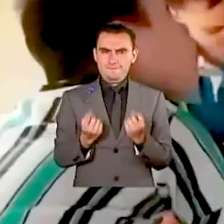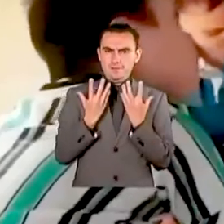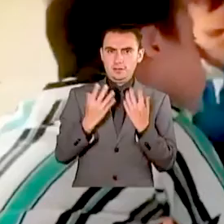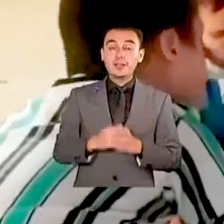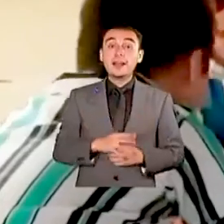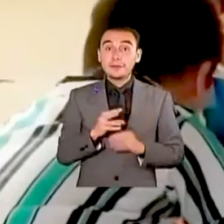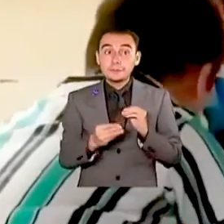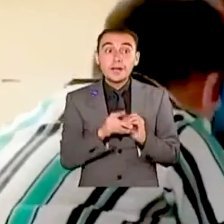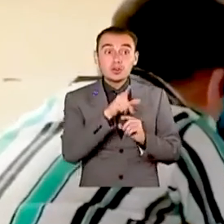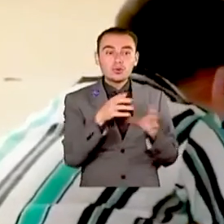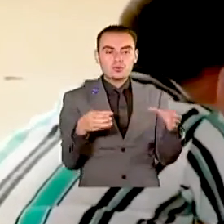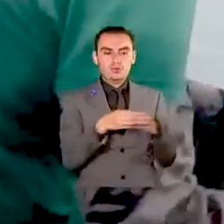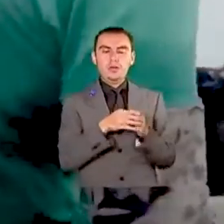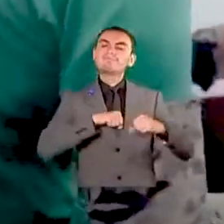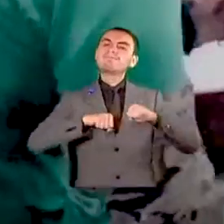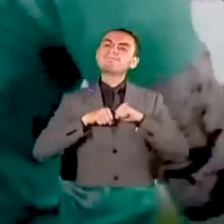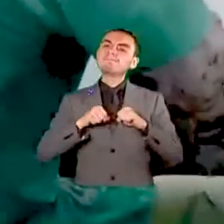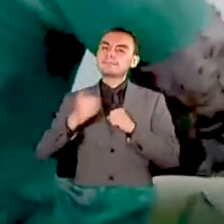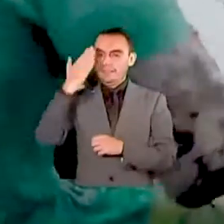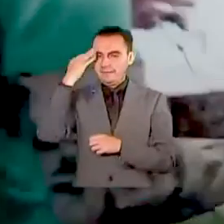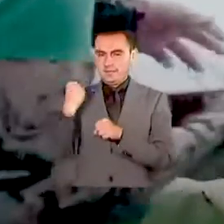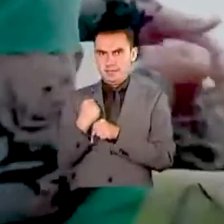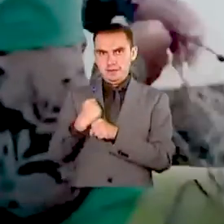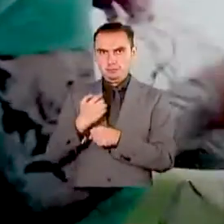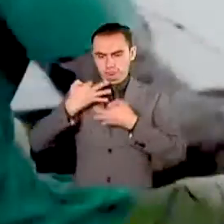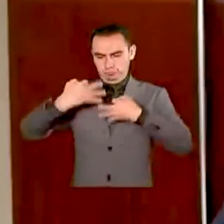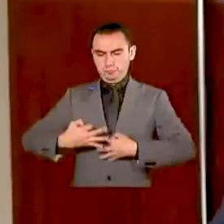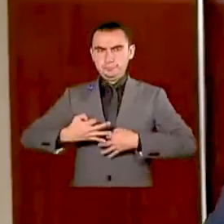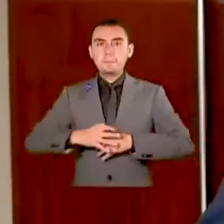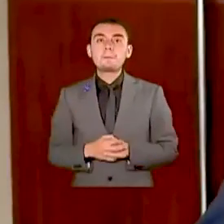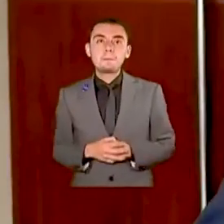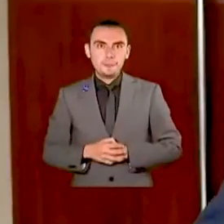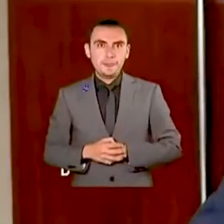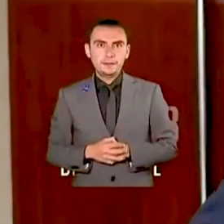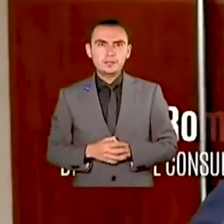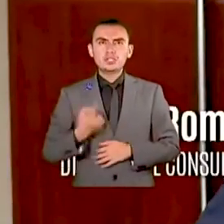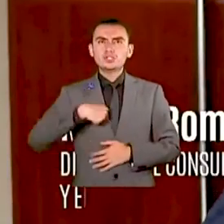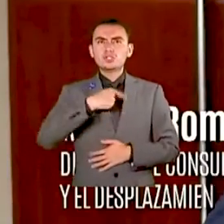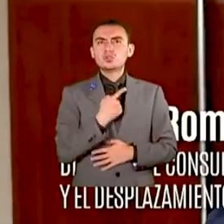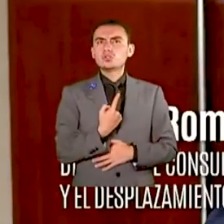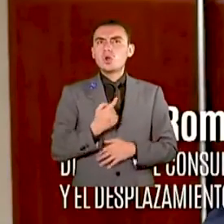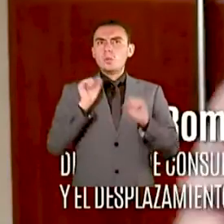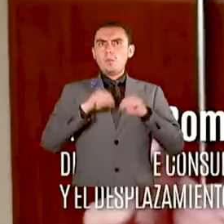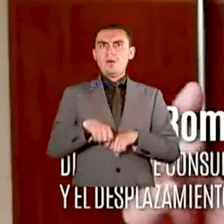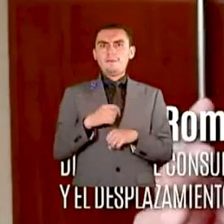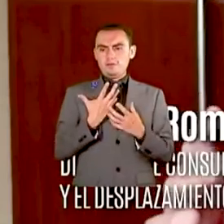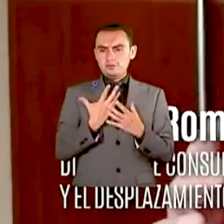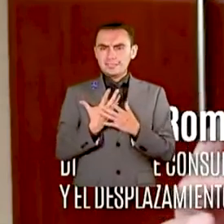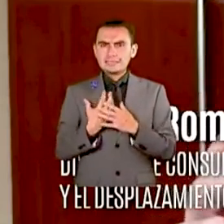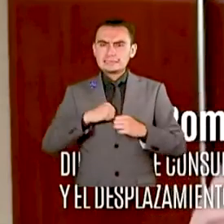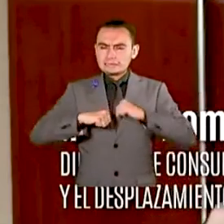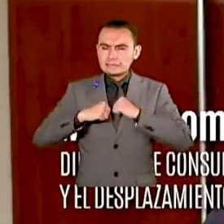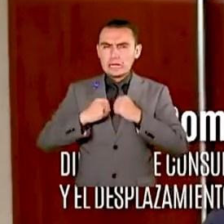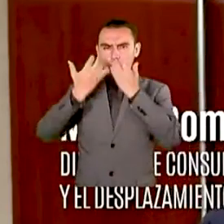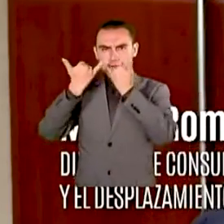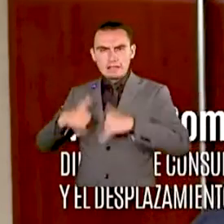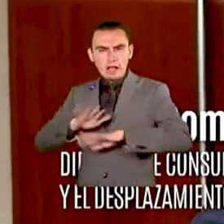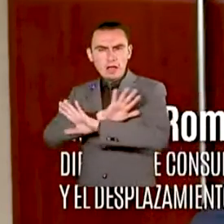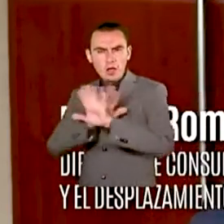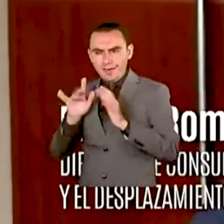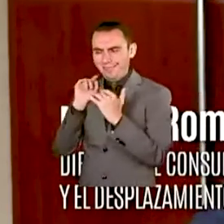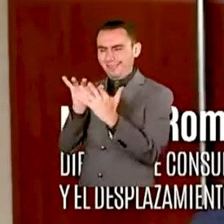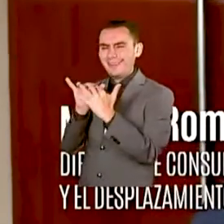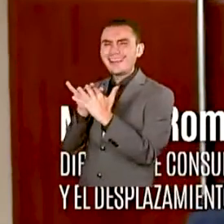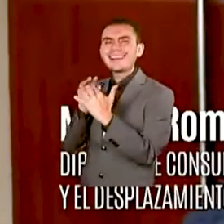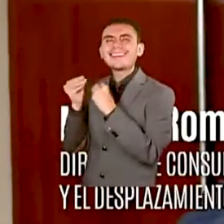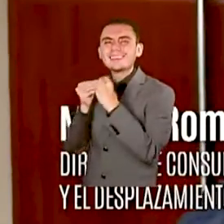libre asociación y el ejercicio de las labores con seguridad. La única manera de salir de una guerra larga como la que Colombia ha tenido es dándole a